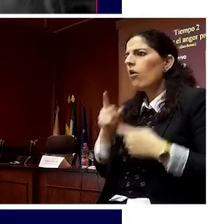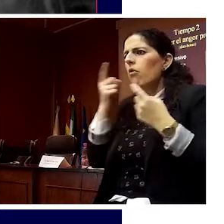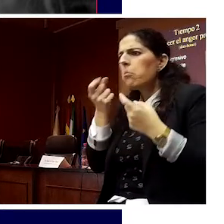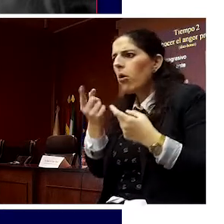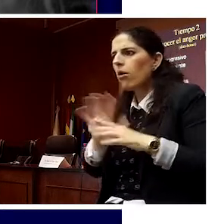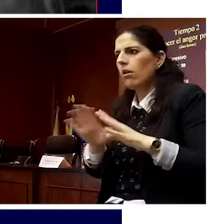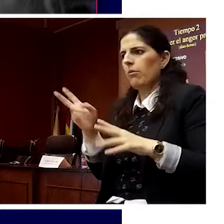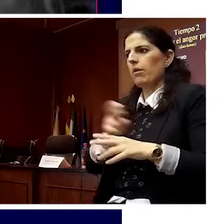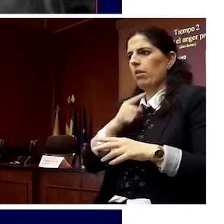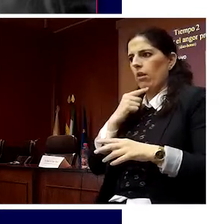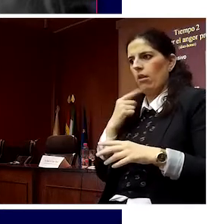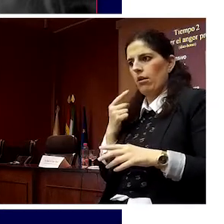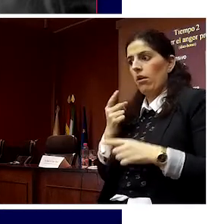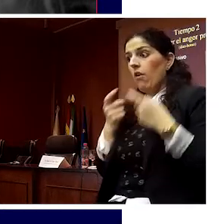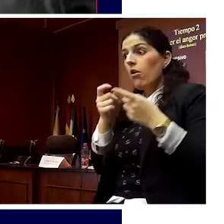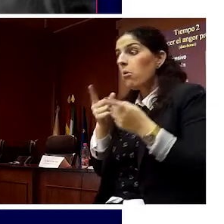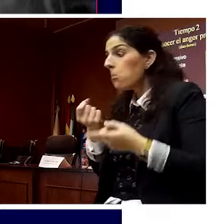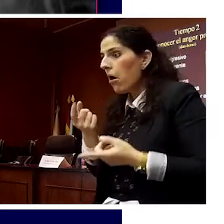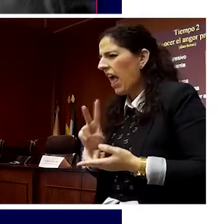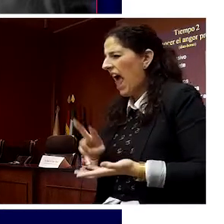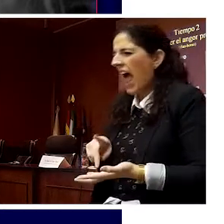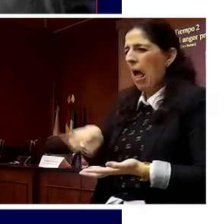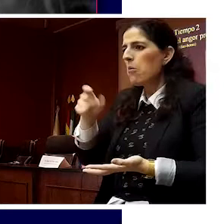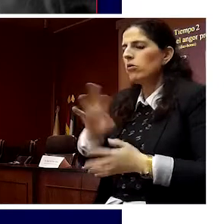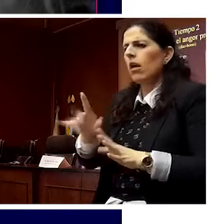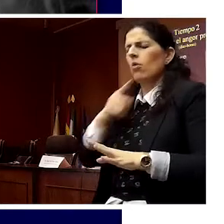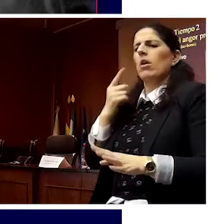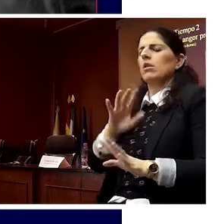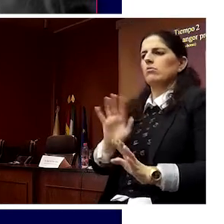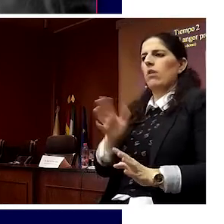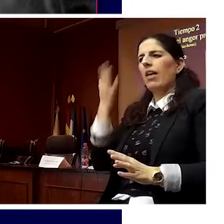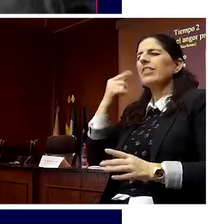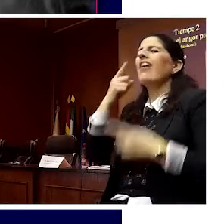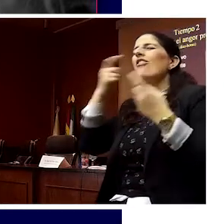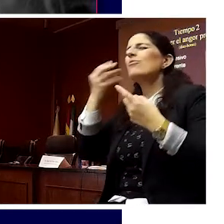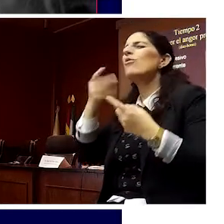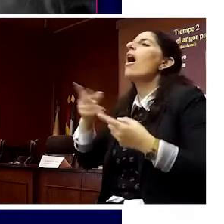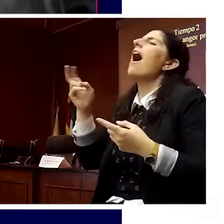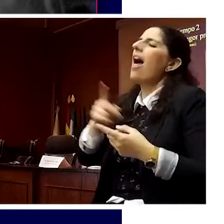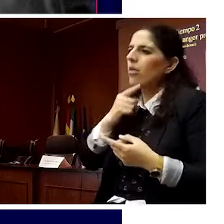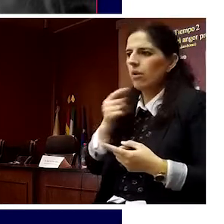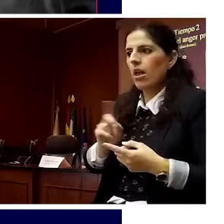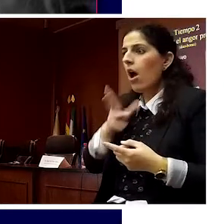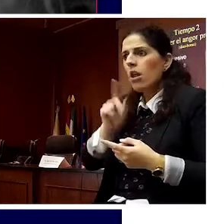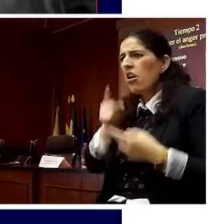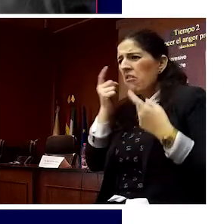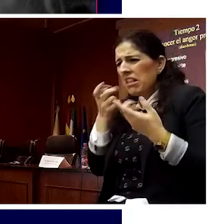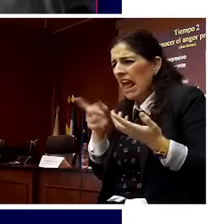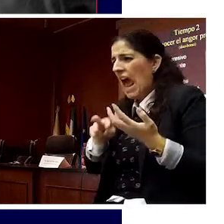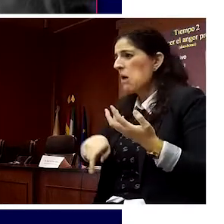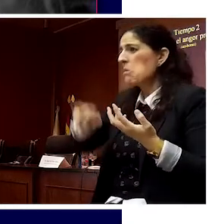pequeño. Cada vez con menos esfuerzo lo noto. Eso es un síntoma alarmante. De manera que es